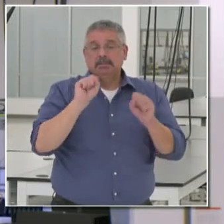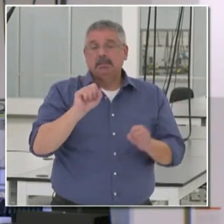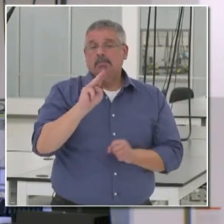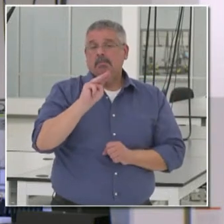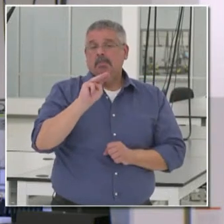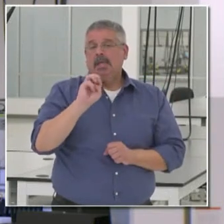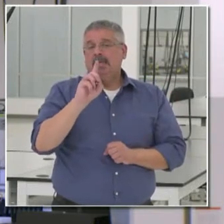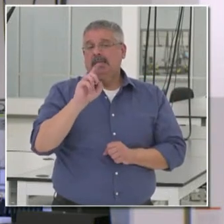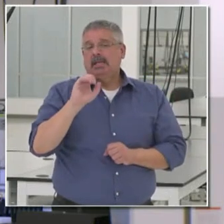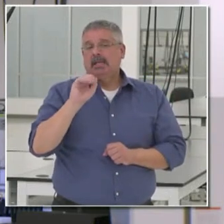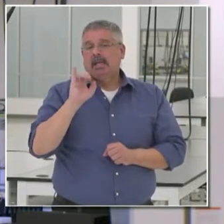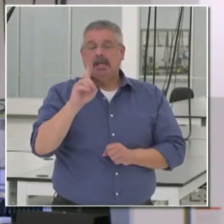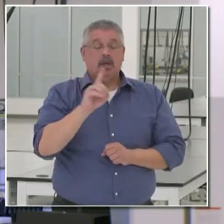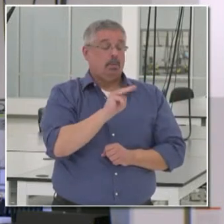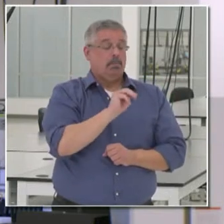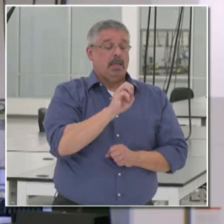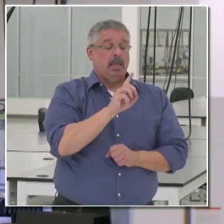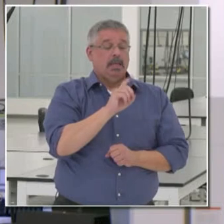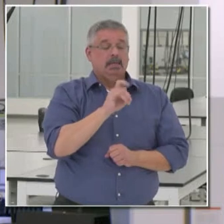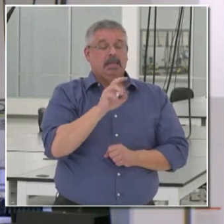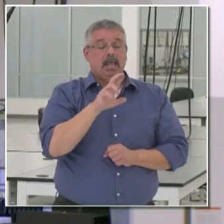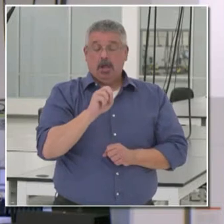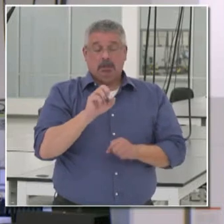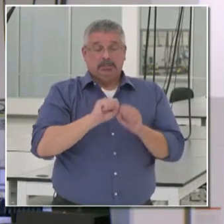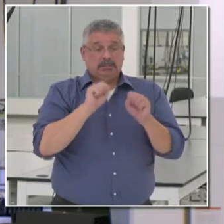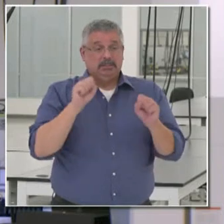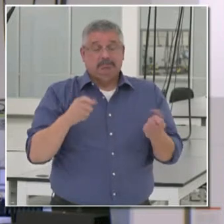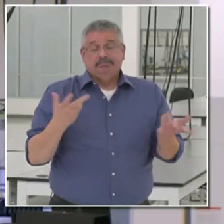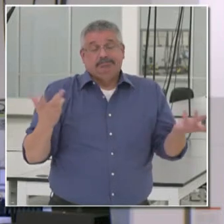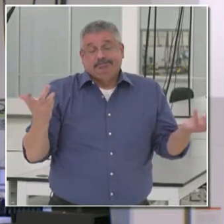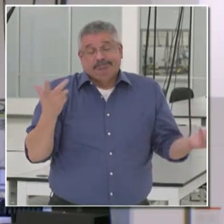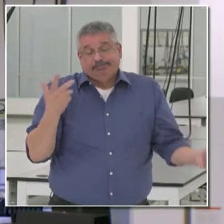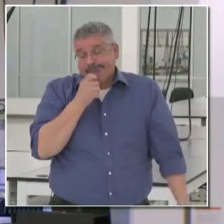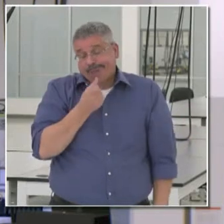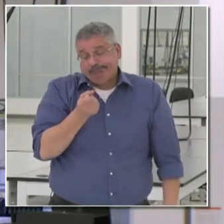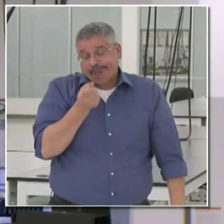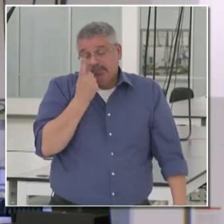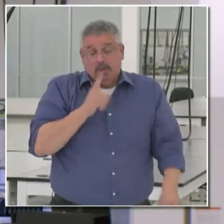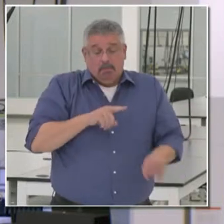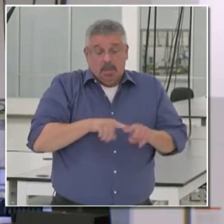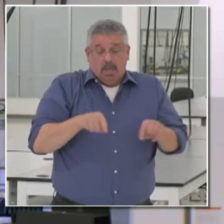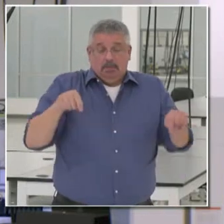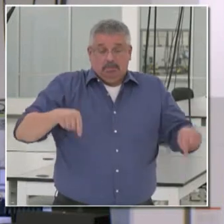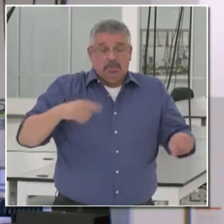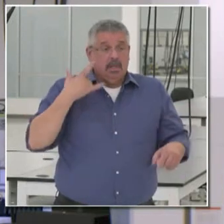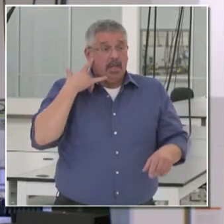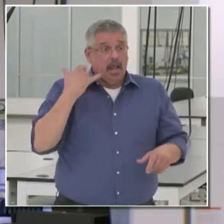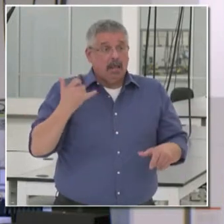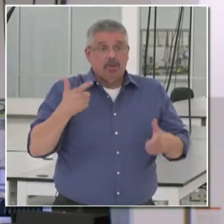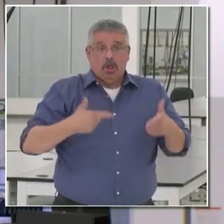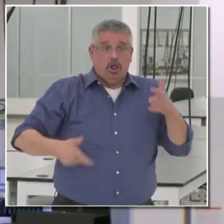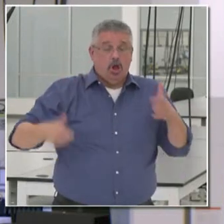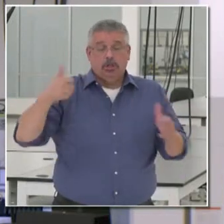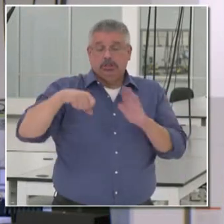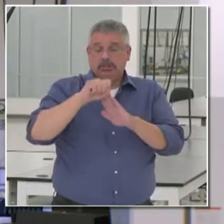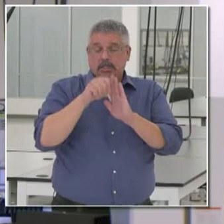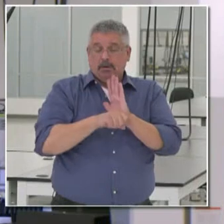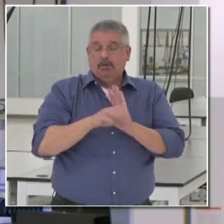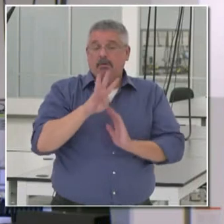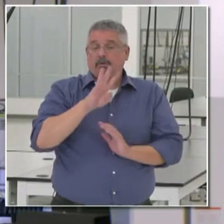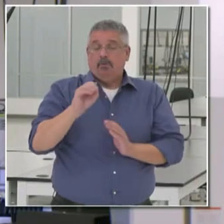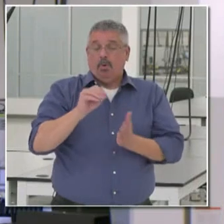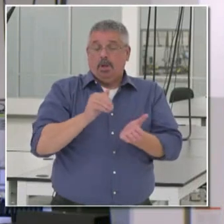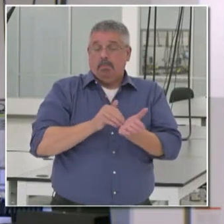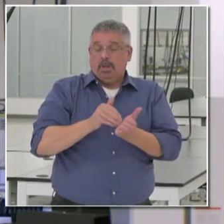y federalmente el sistema medicaid o el sistema medicare en federalmente eso yo no lo entiendo por el estado de california que es el estado más grande